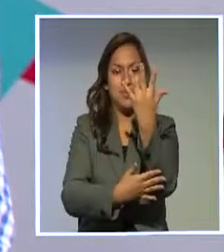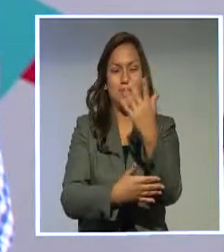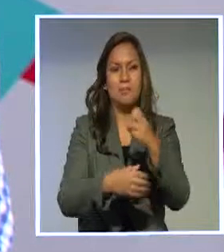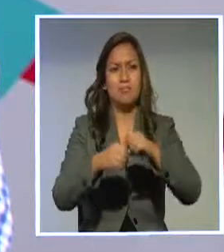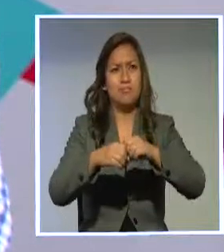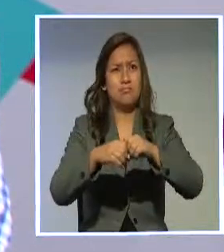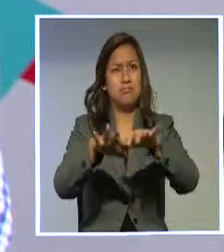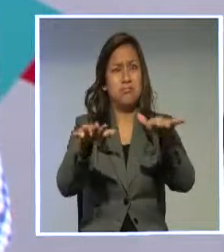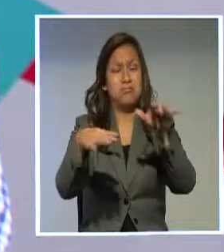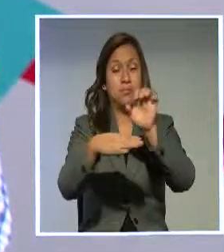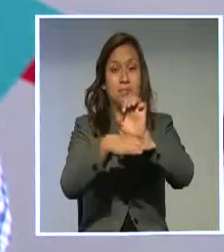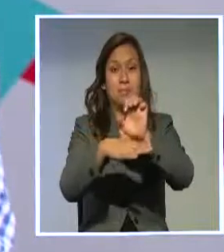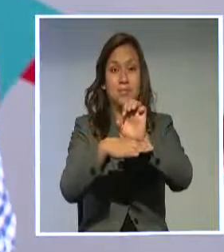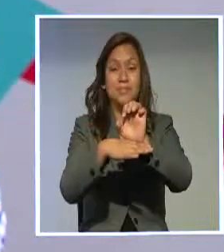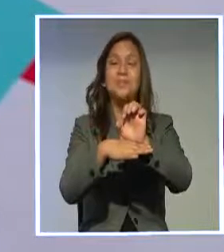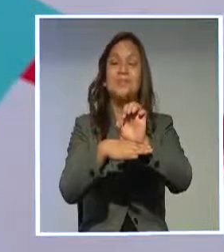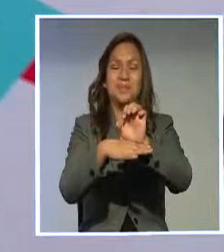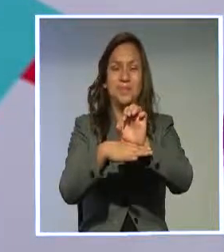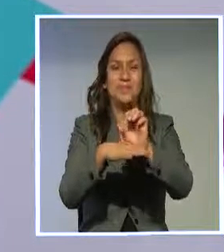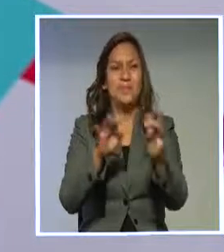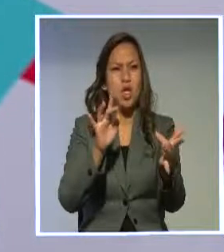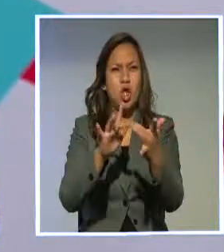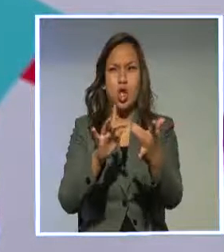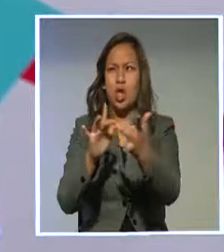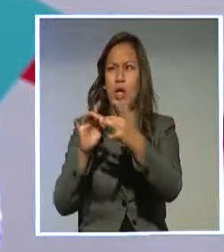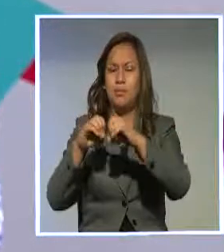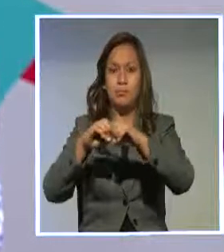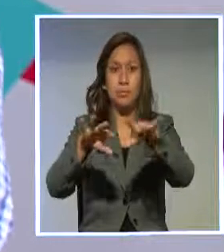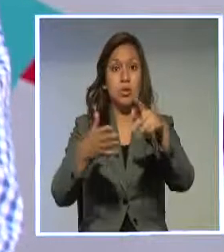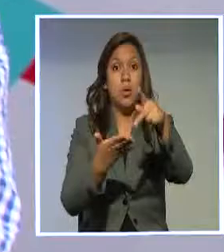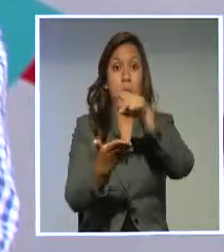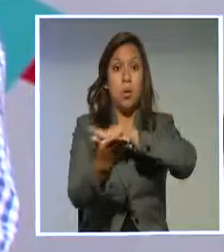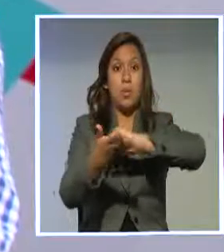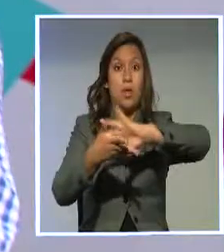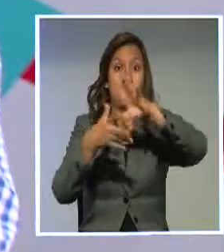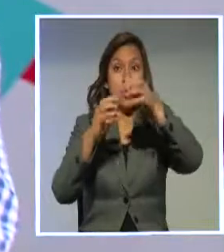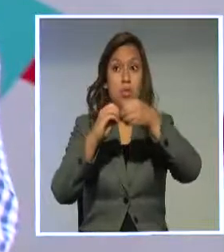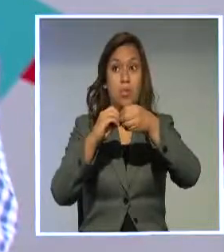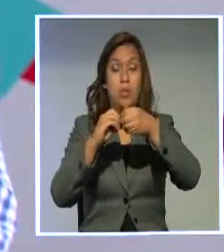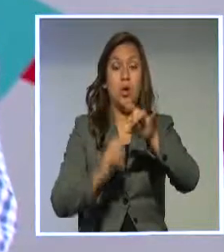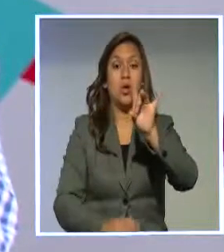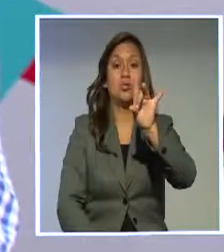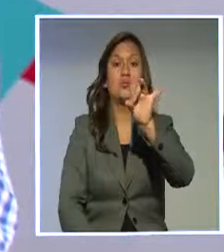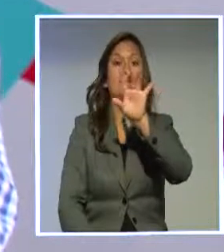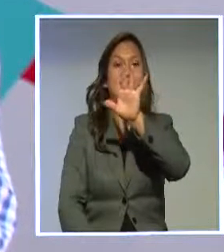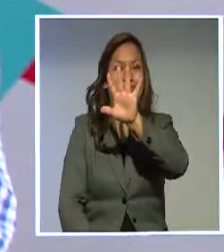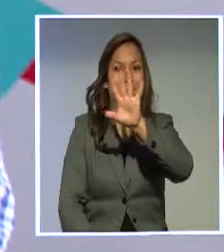de la Asamblea Nacional en este Contigo de Ley 85. Estamos en un nuevo año,